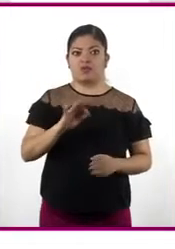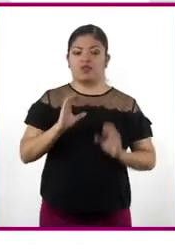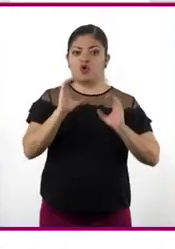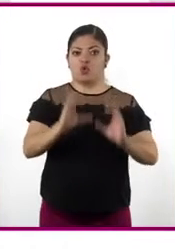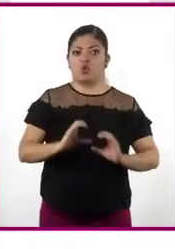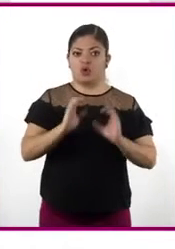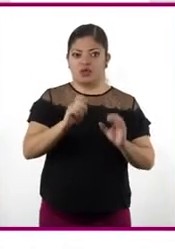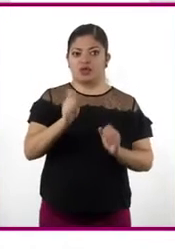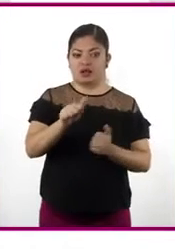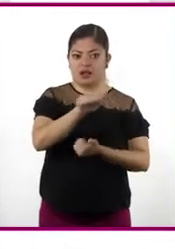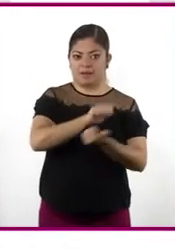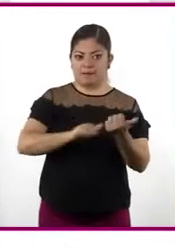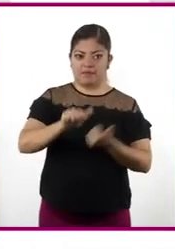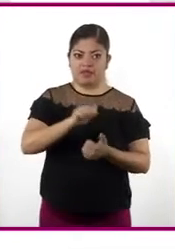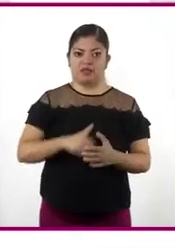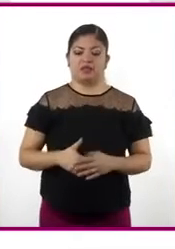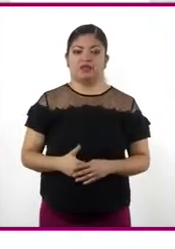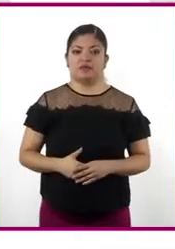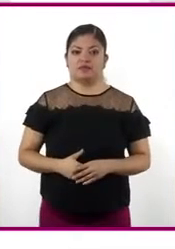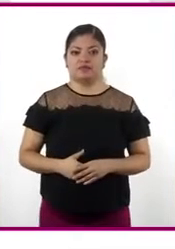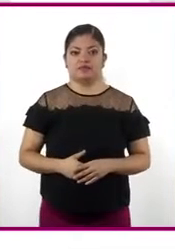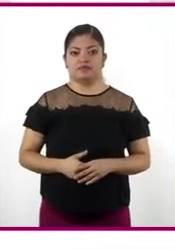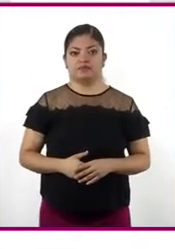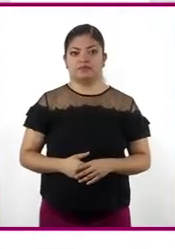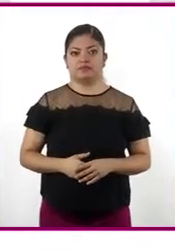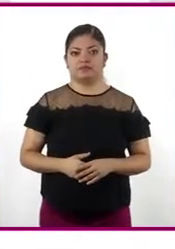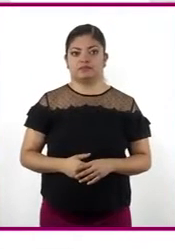el medio ambiente.